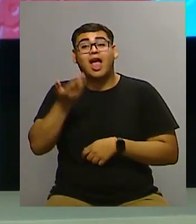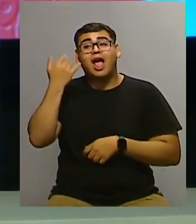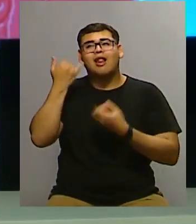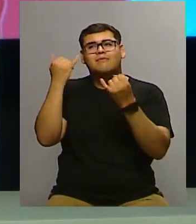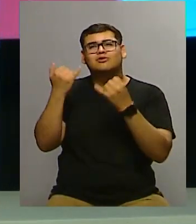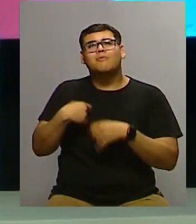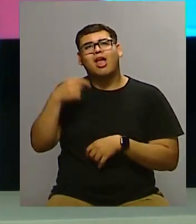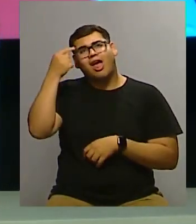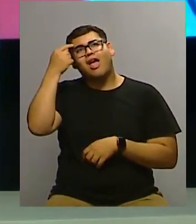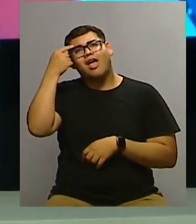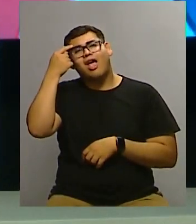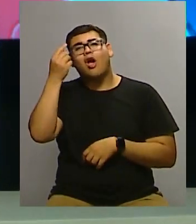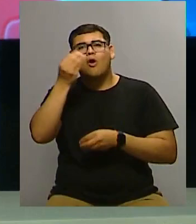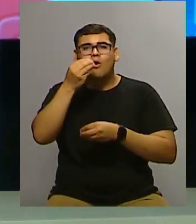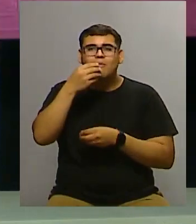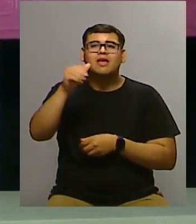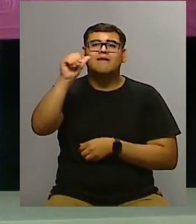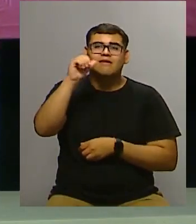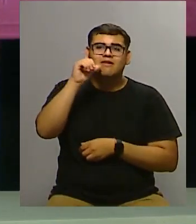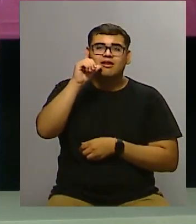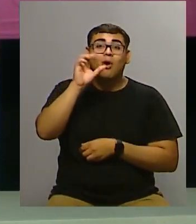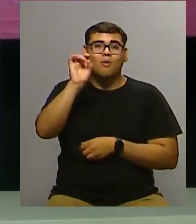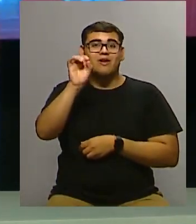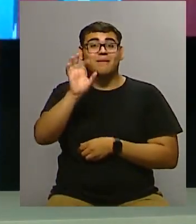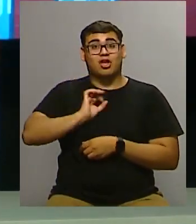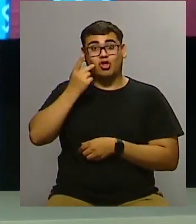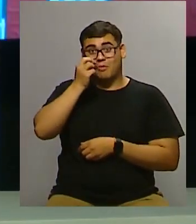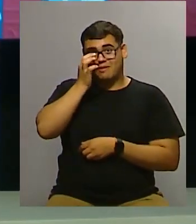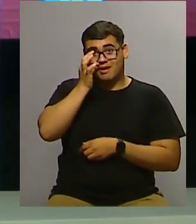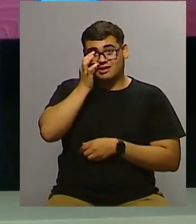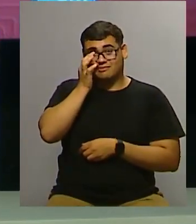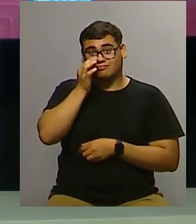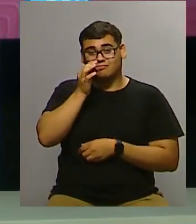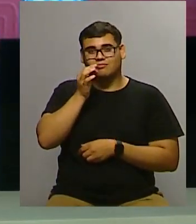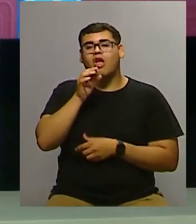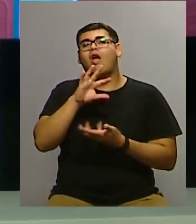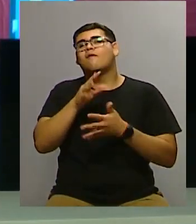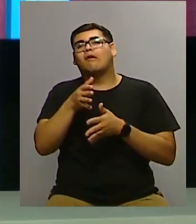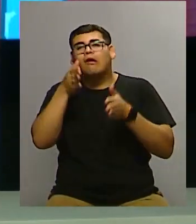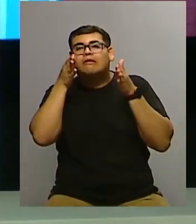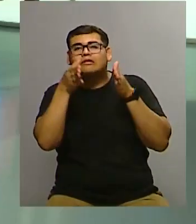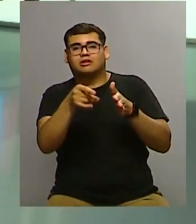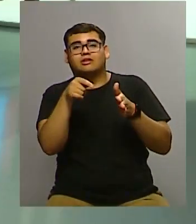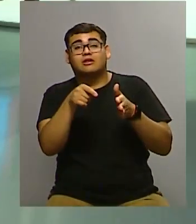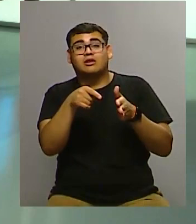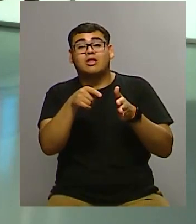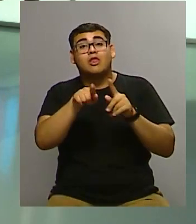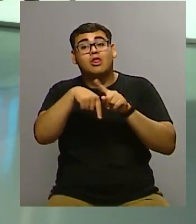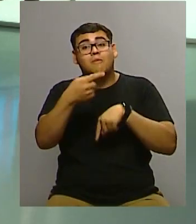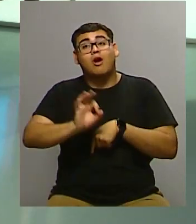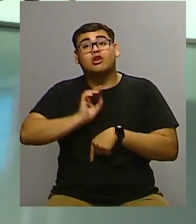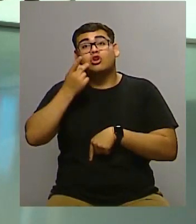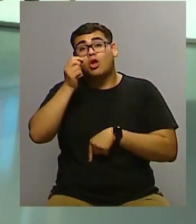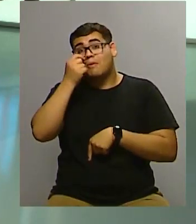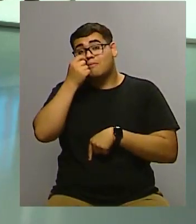destinado básicamente a alimentos y bebidas, que fue, digo, en grosso modo, ¿no? Sí, tal cual. En el 2020 volvimos a la normalidad